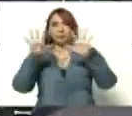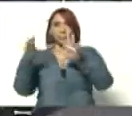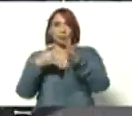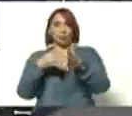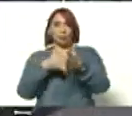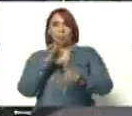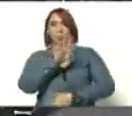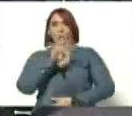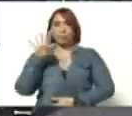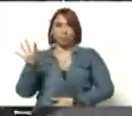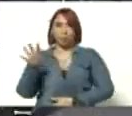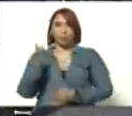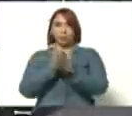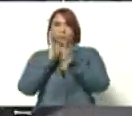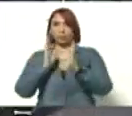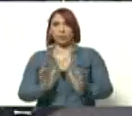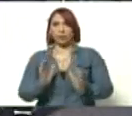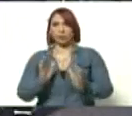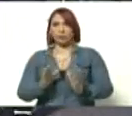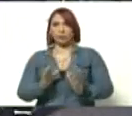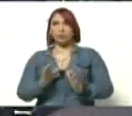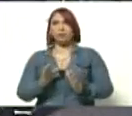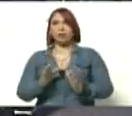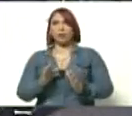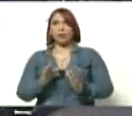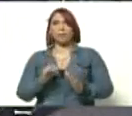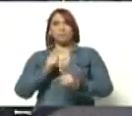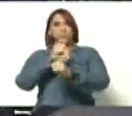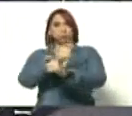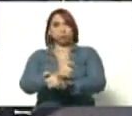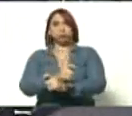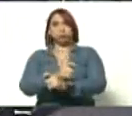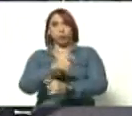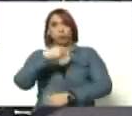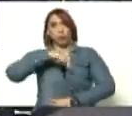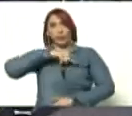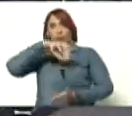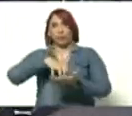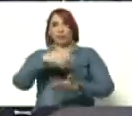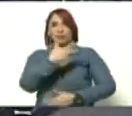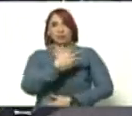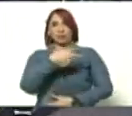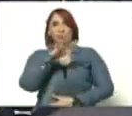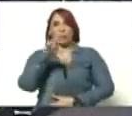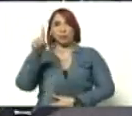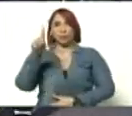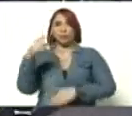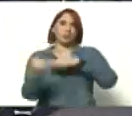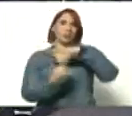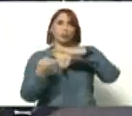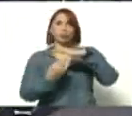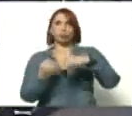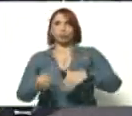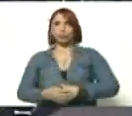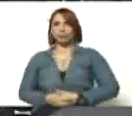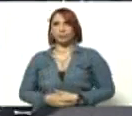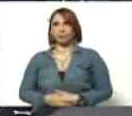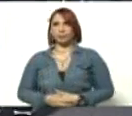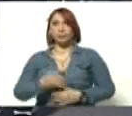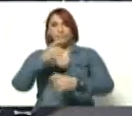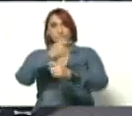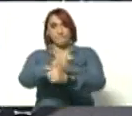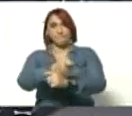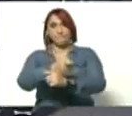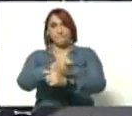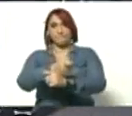19.044 estudiantes que egresan en nuestro Estado, de esas 341 instituciones que gradúan